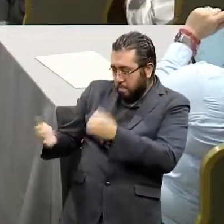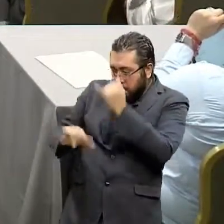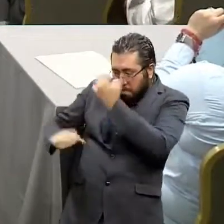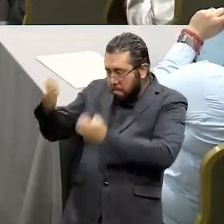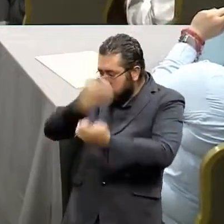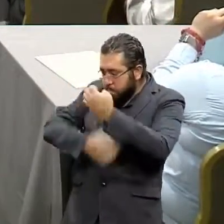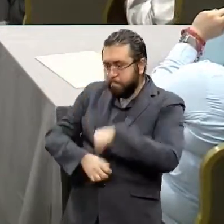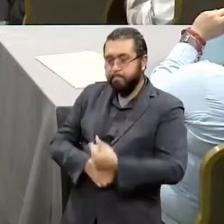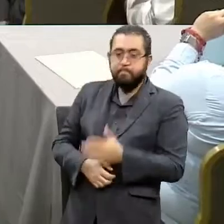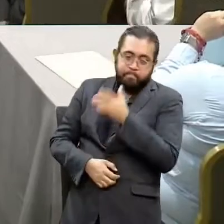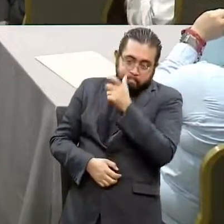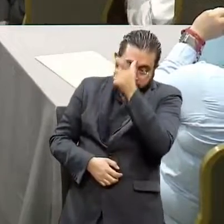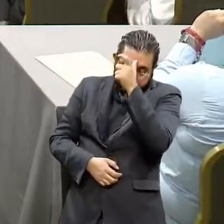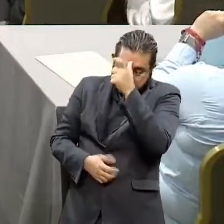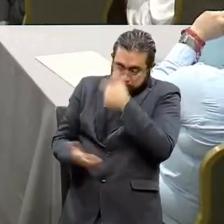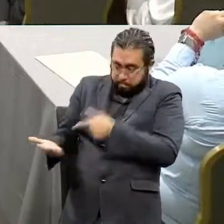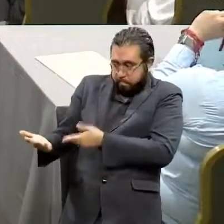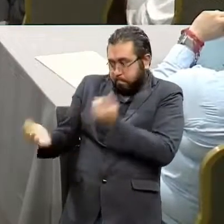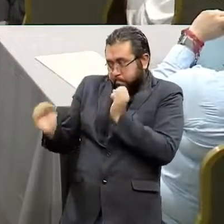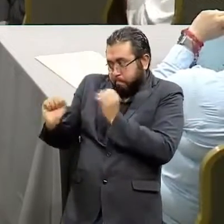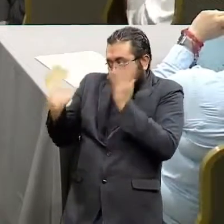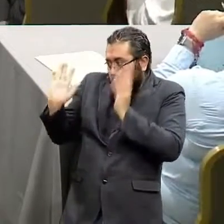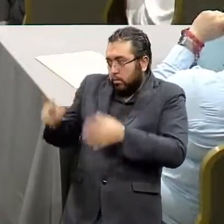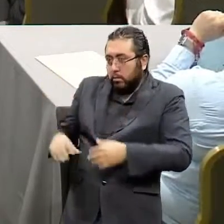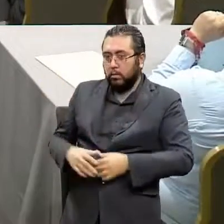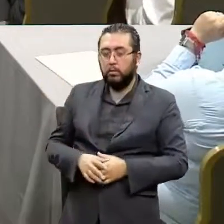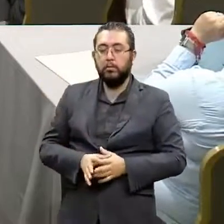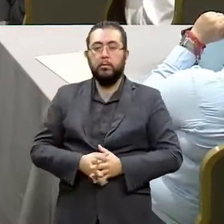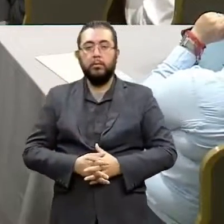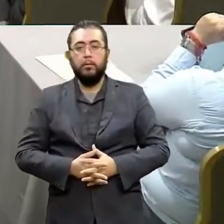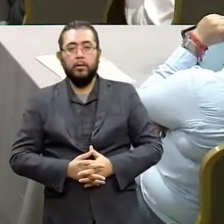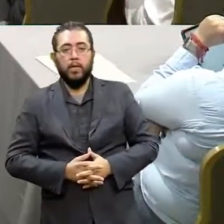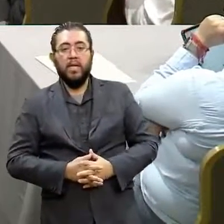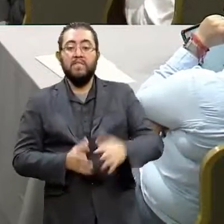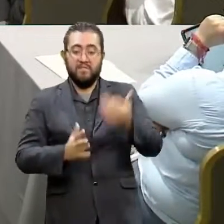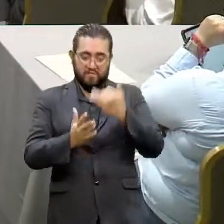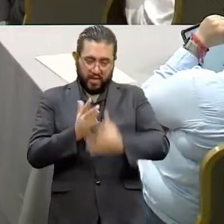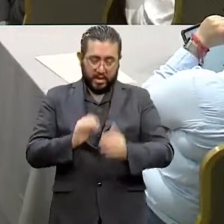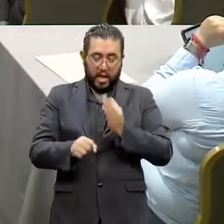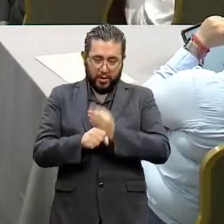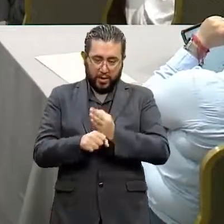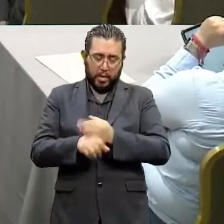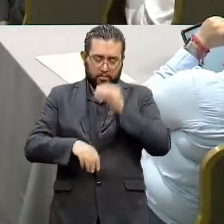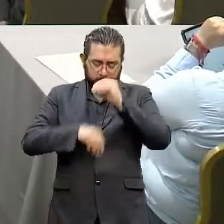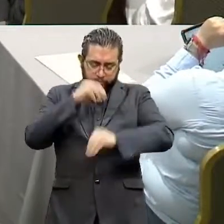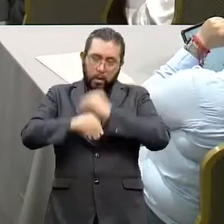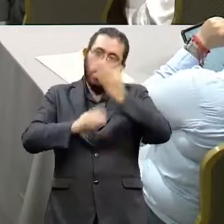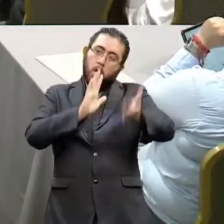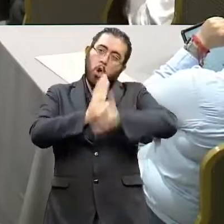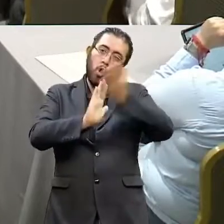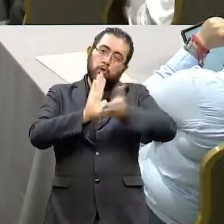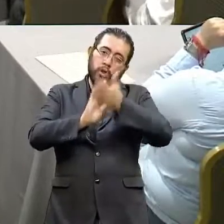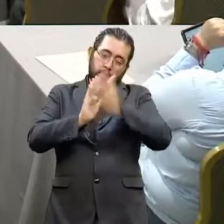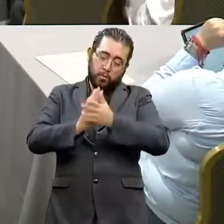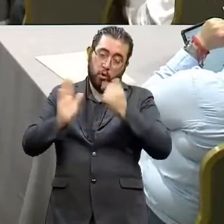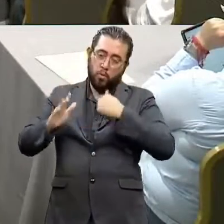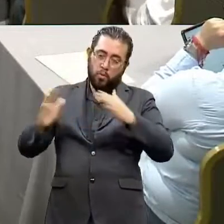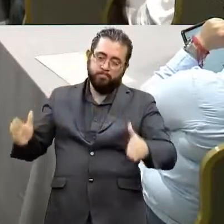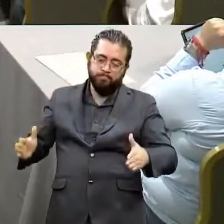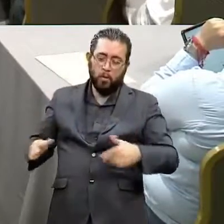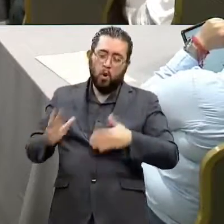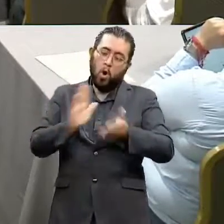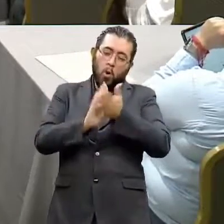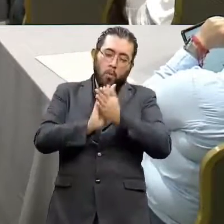otro tipo de acciones la construcción de centros de resguardo temporal de cuerpos el desarrollo de infraestructura para la